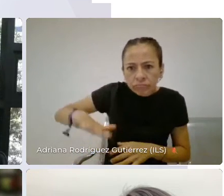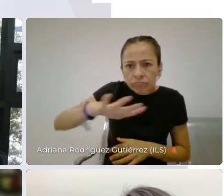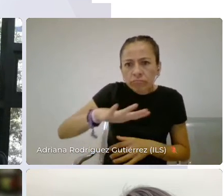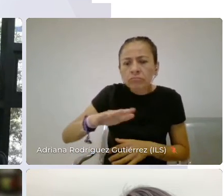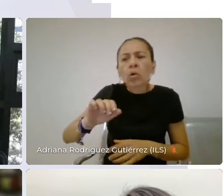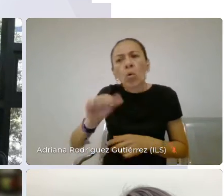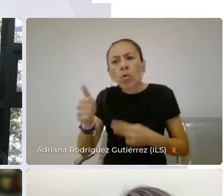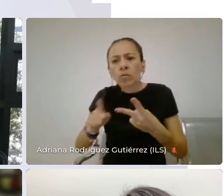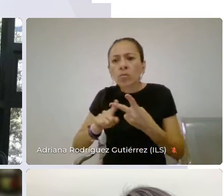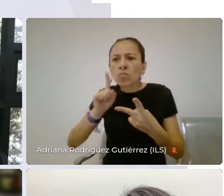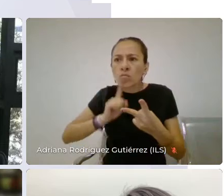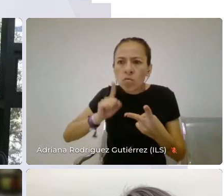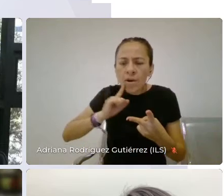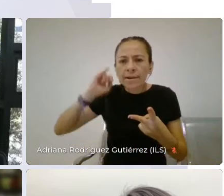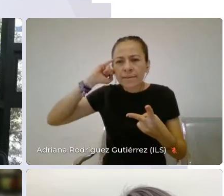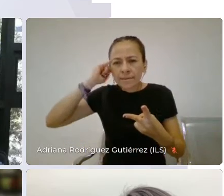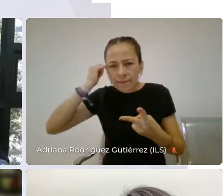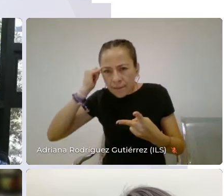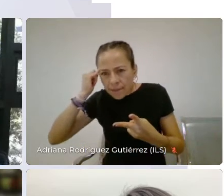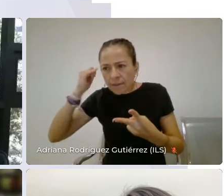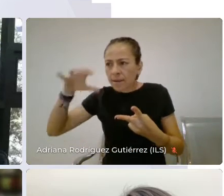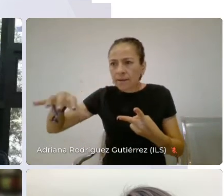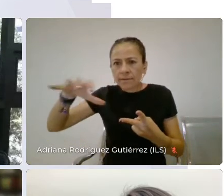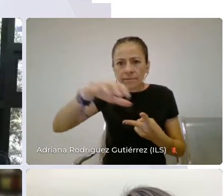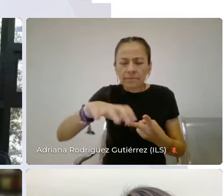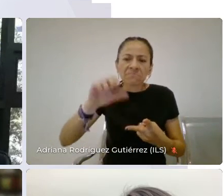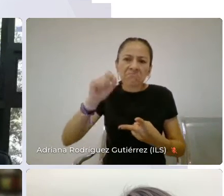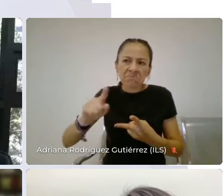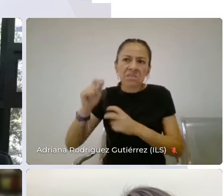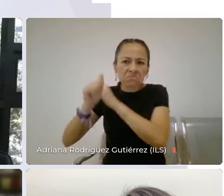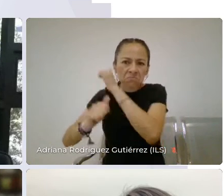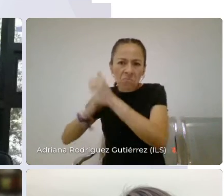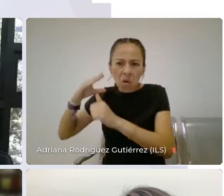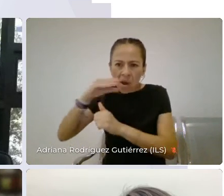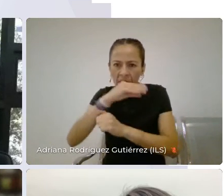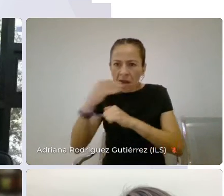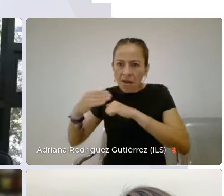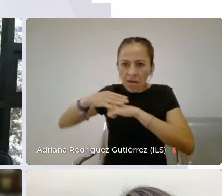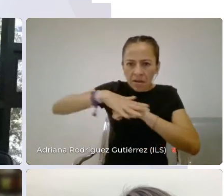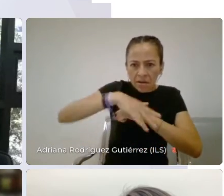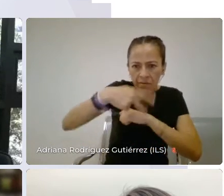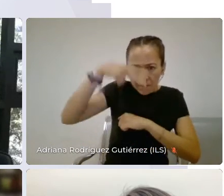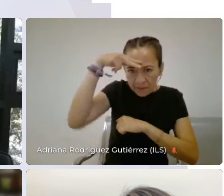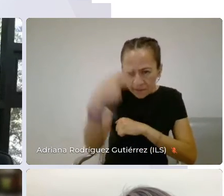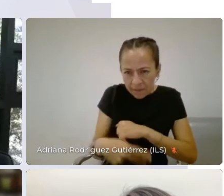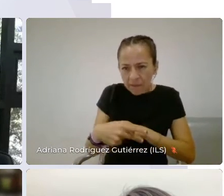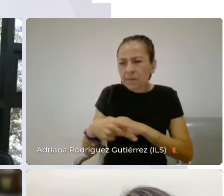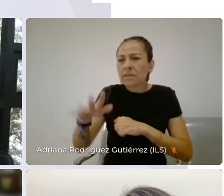locales y afrodescendientes y juventudes? ¿Quién gusta empezar?